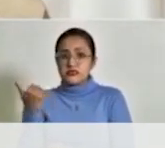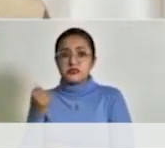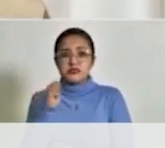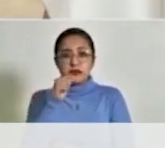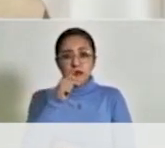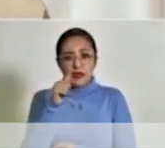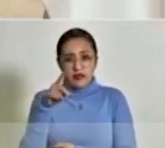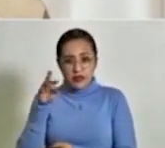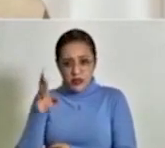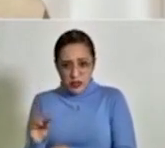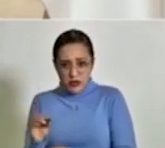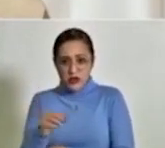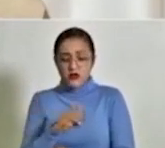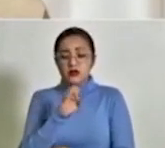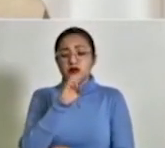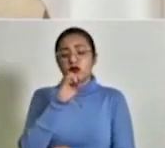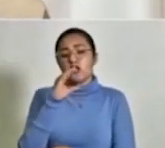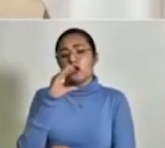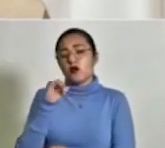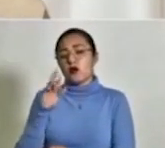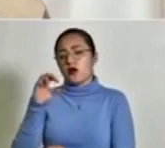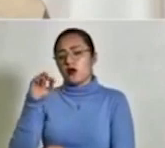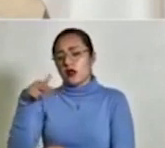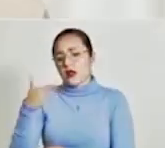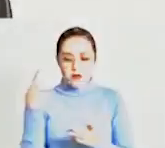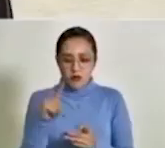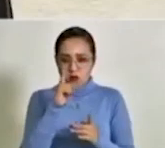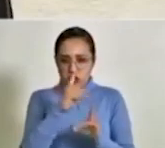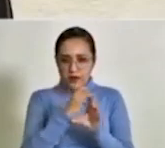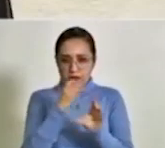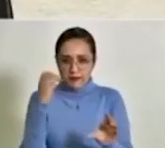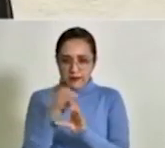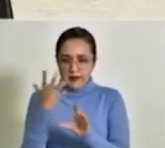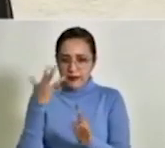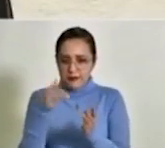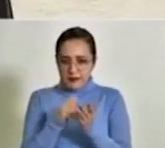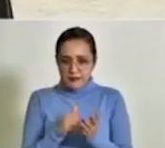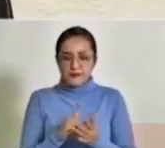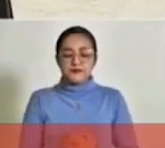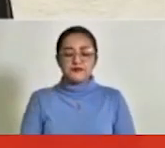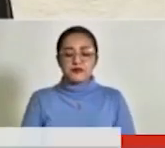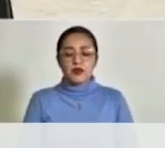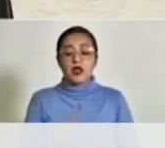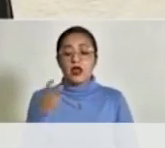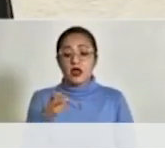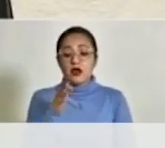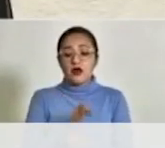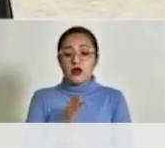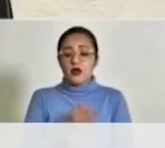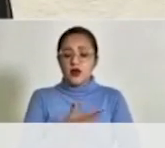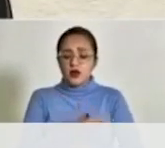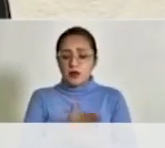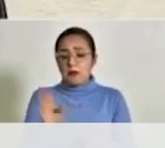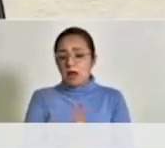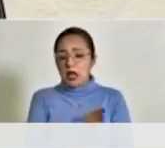otros? Coronango y Amozoc. Coronango y Amozoc. Con la instalación de hidrantes se benefició aproximadamente